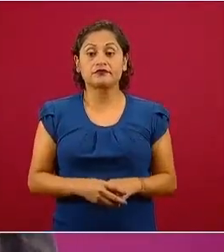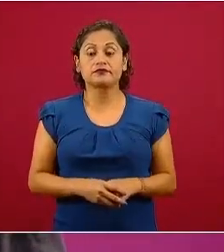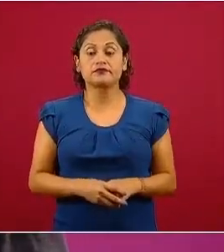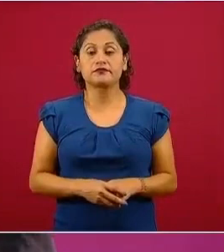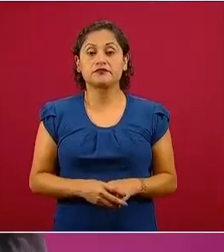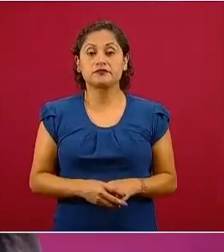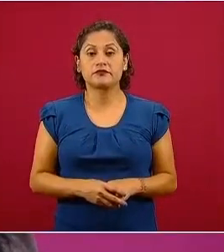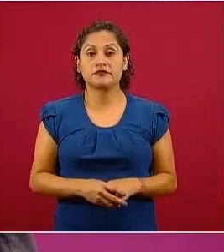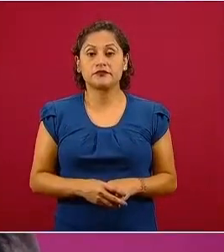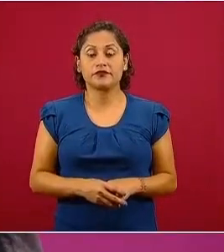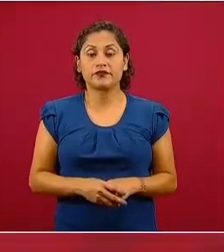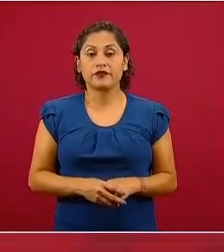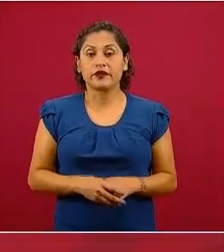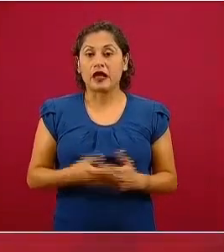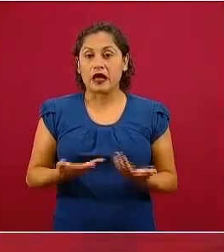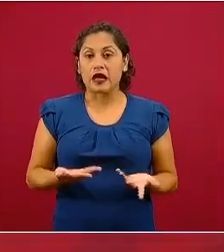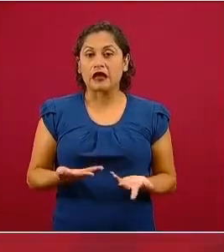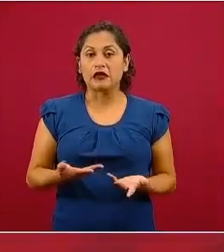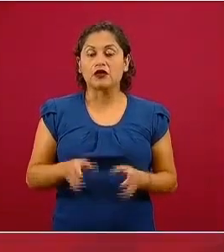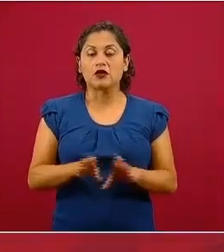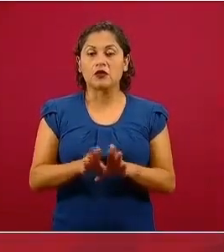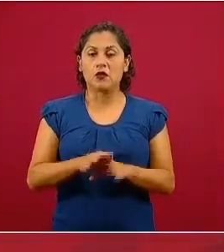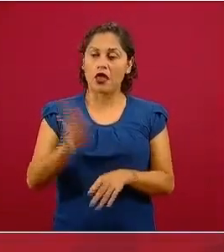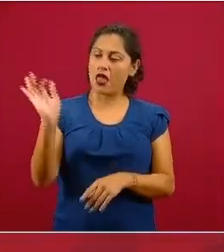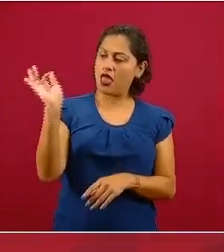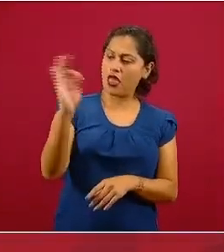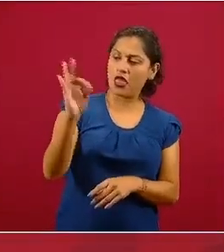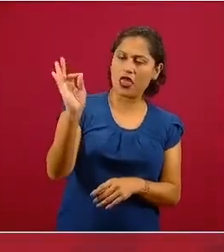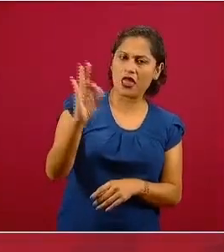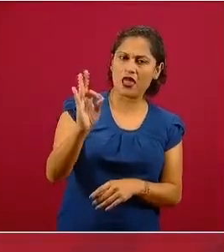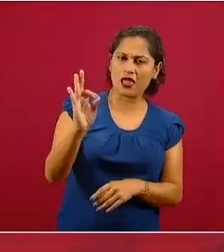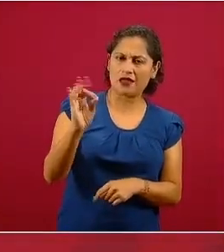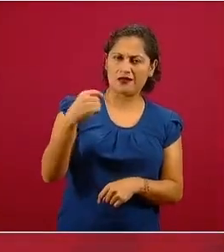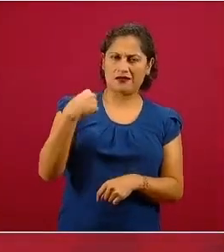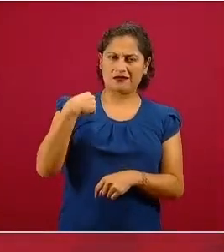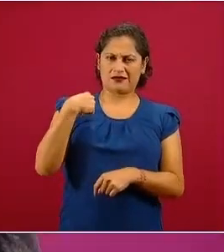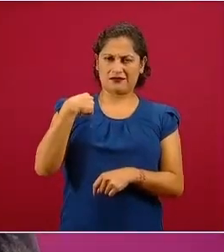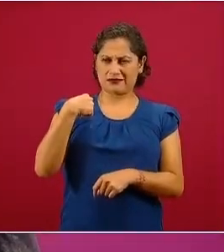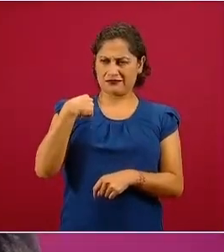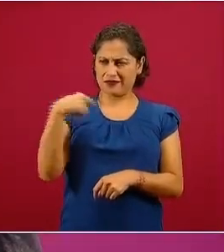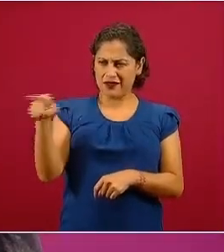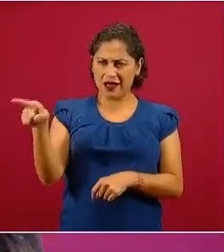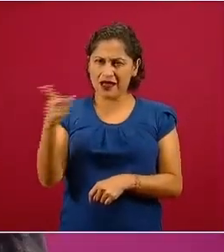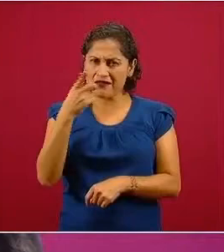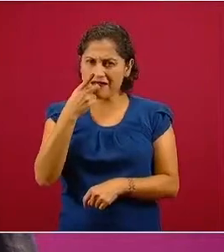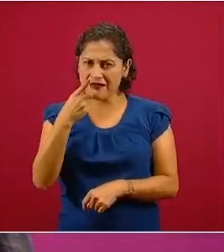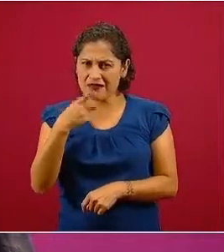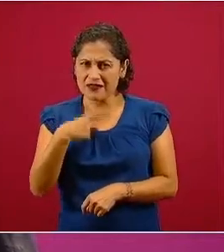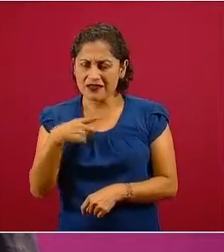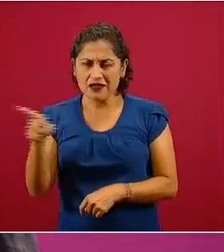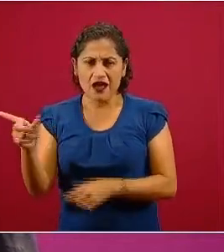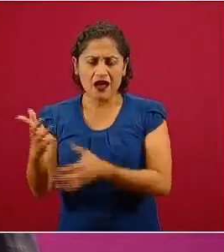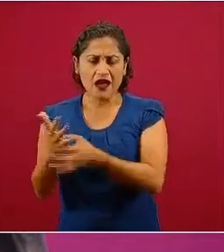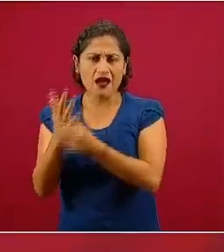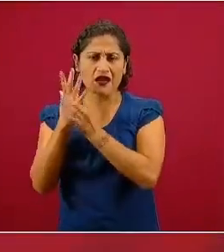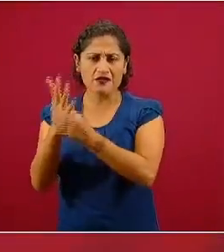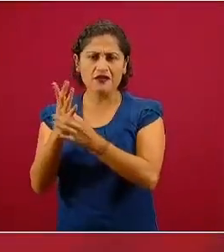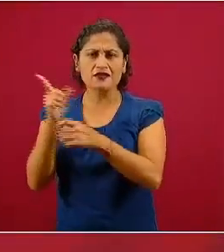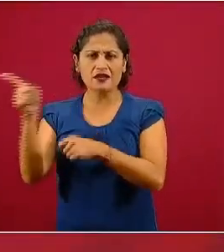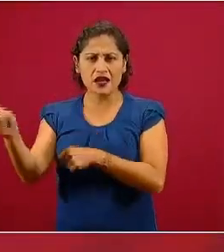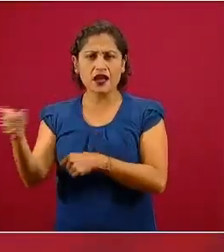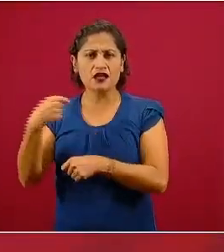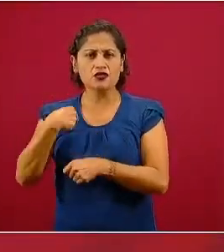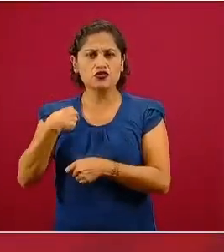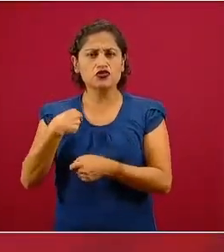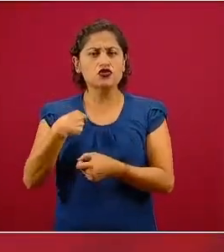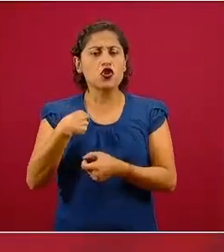resultó en una calumnia que en su momento se me hizo a mí, de que a mí me había financiado mis estudios doctorales el señor Bloomberg, lo cual es